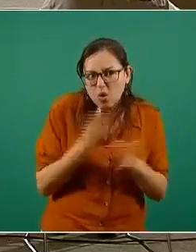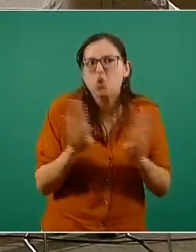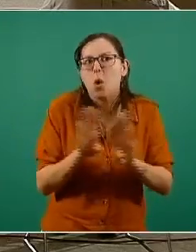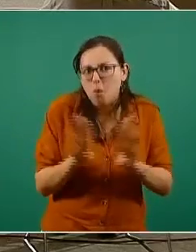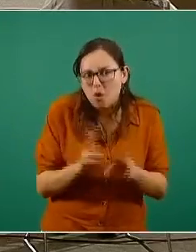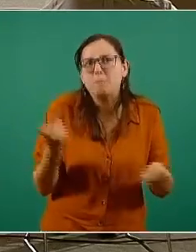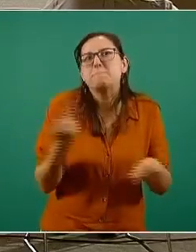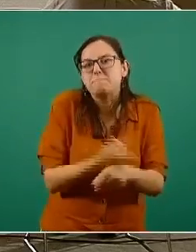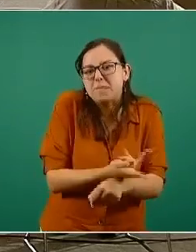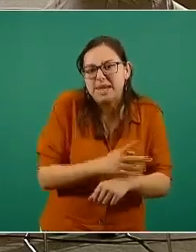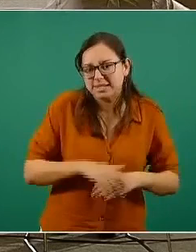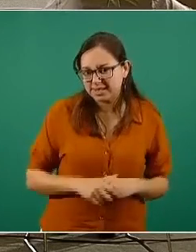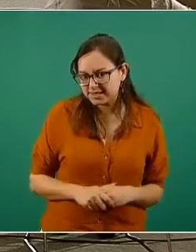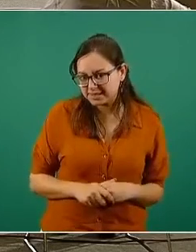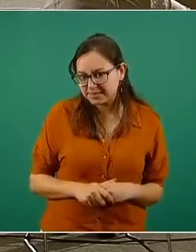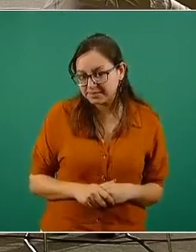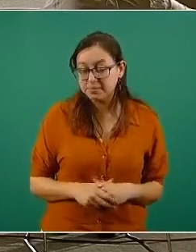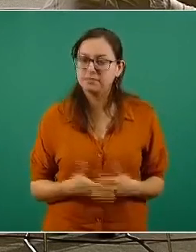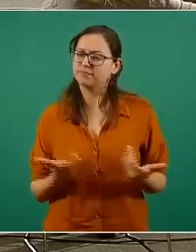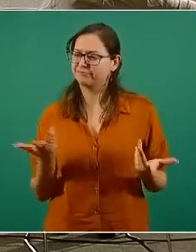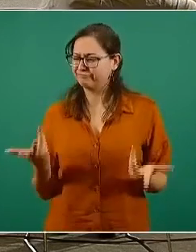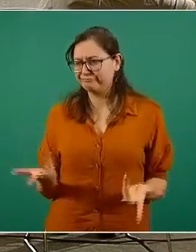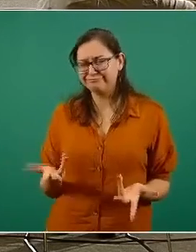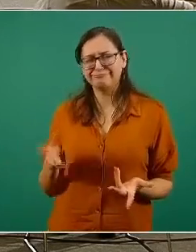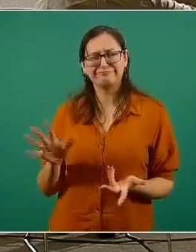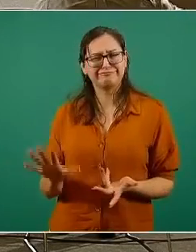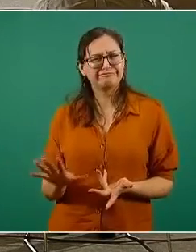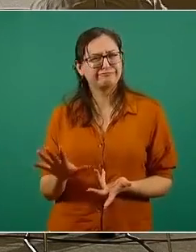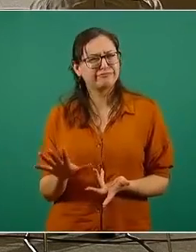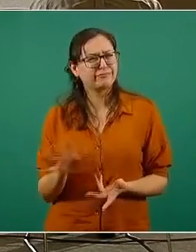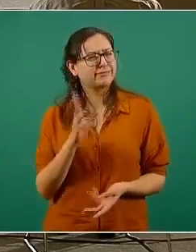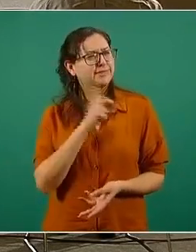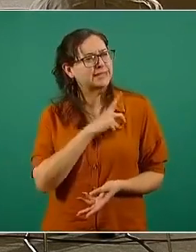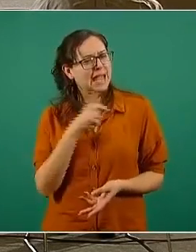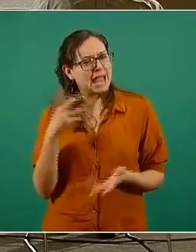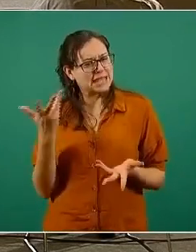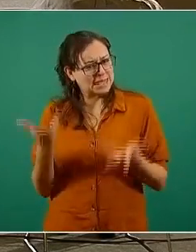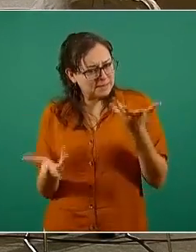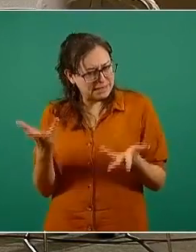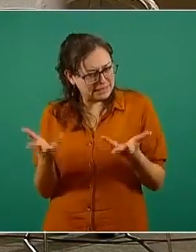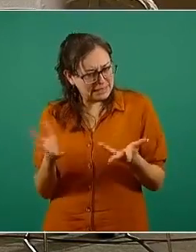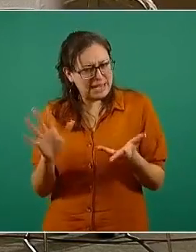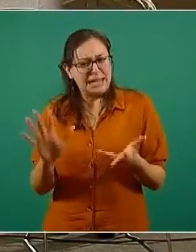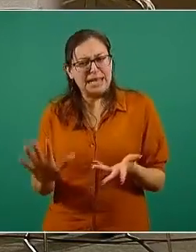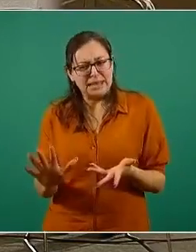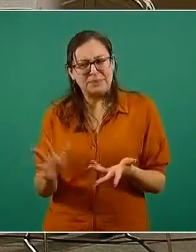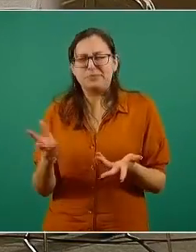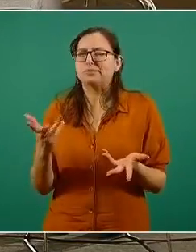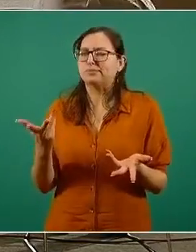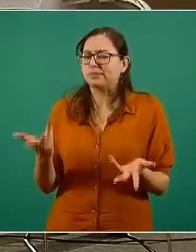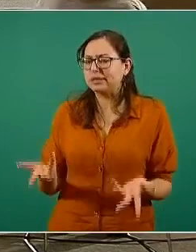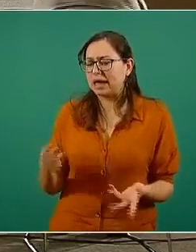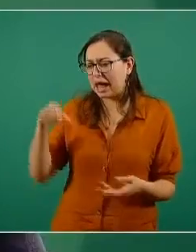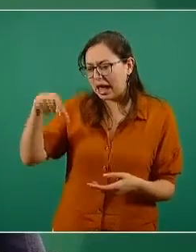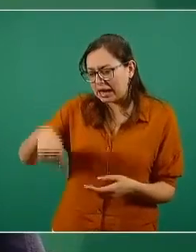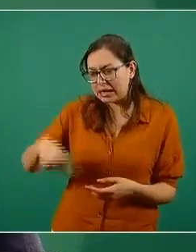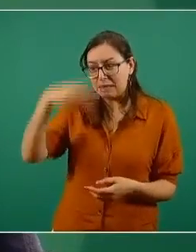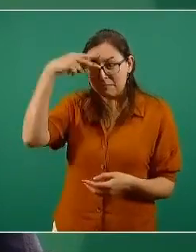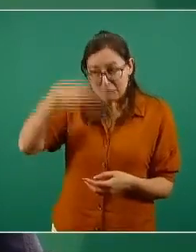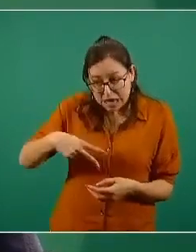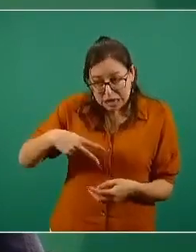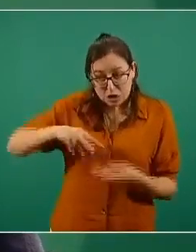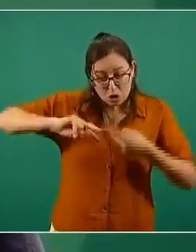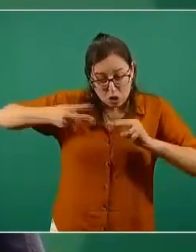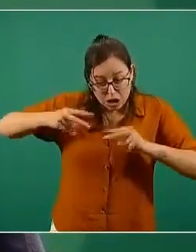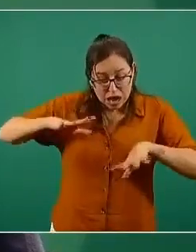refiero. Una variante mexicana, pues lo que tenemos que caracterizarla es en sus componentes importantes. Digo,